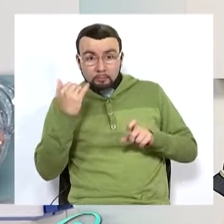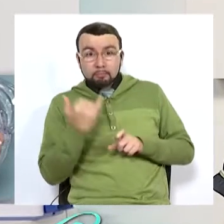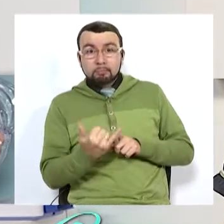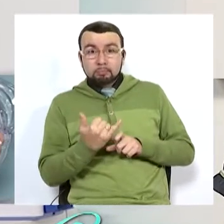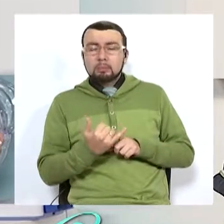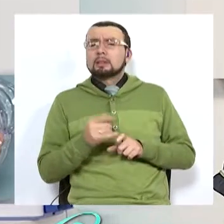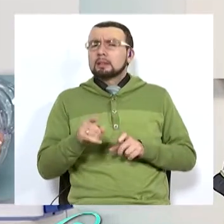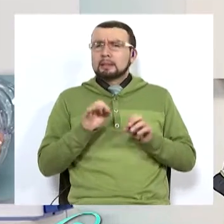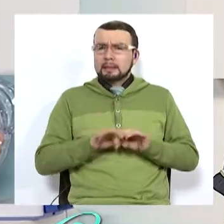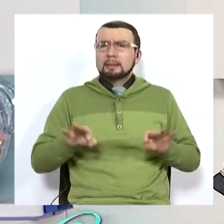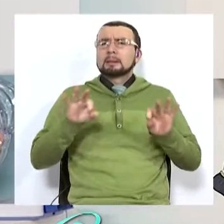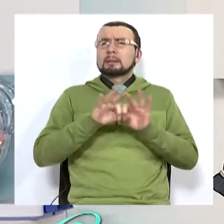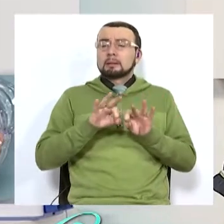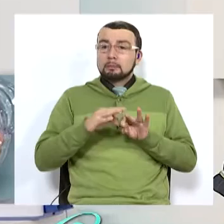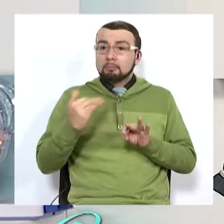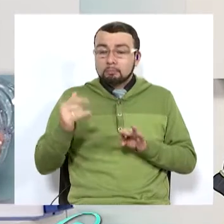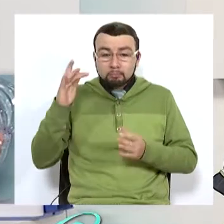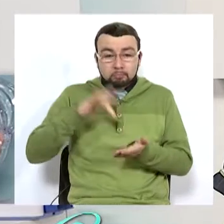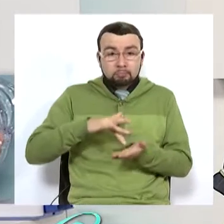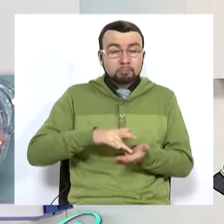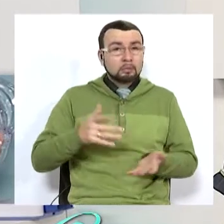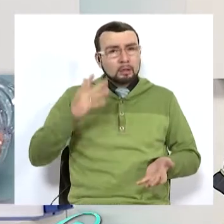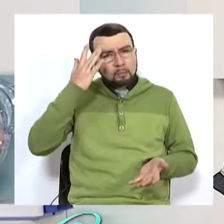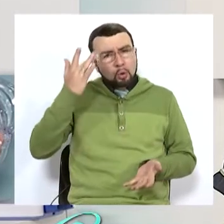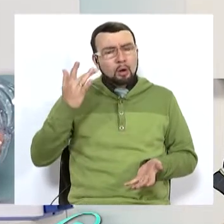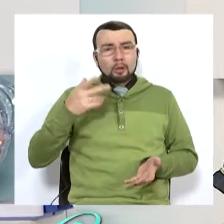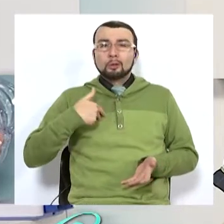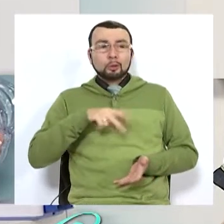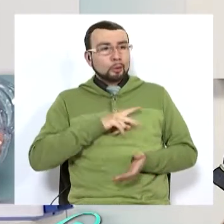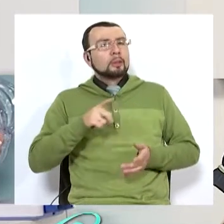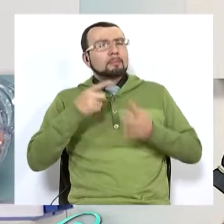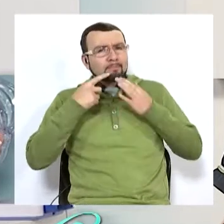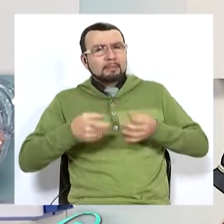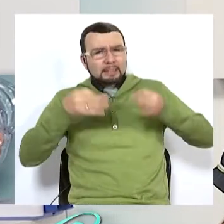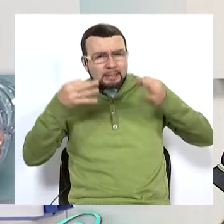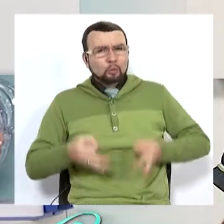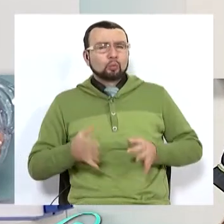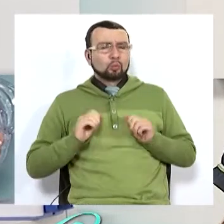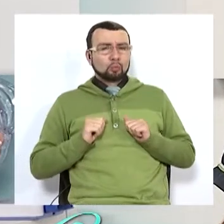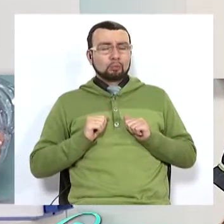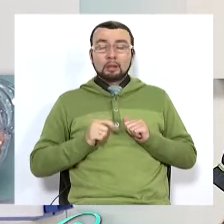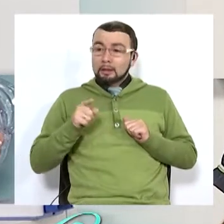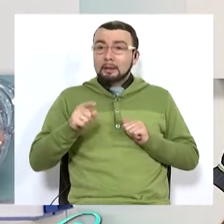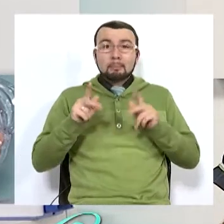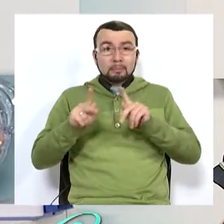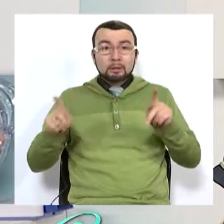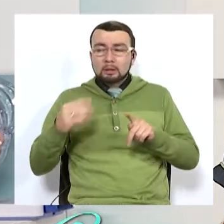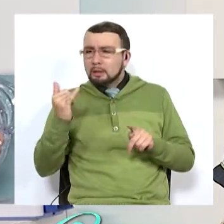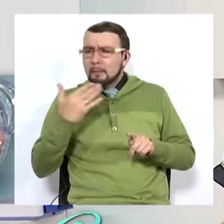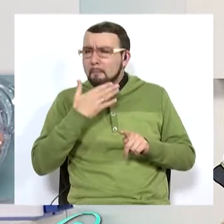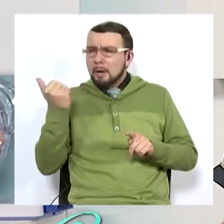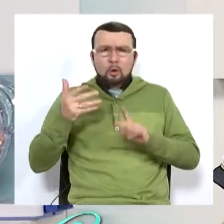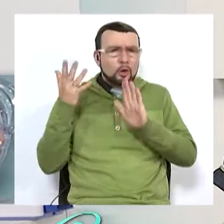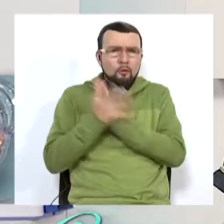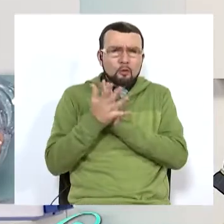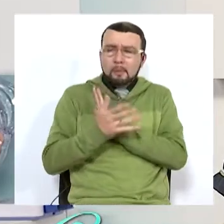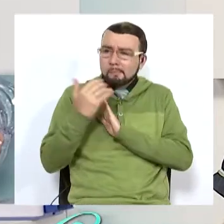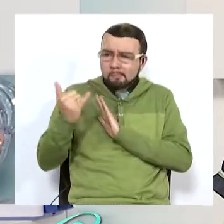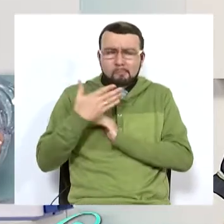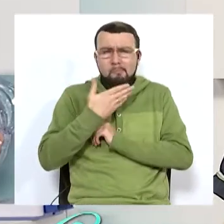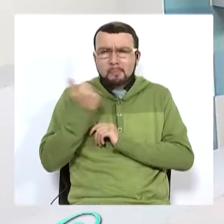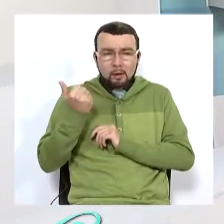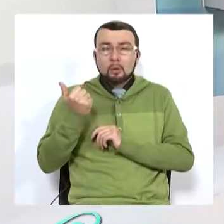es muy importante, porque entonces también somos unos convencidos que las personas mejor informadas y